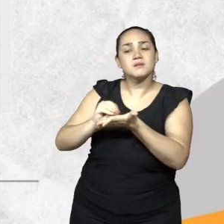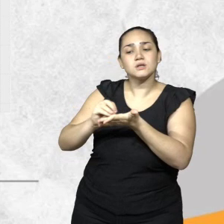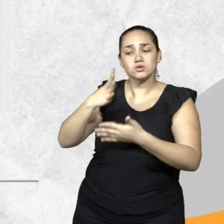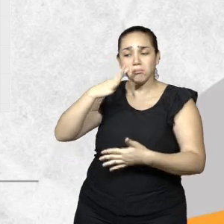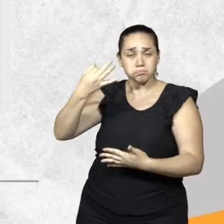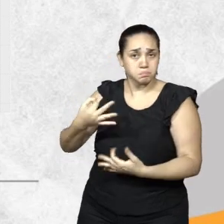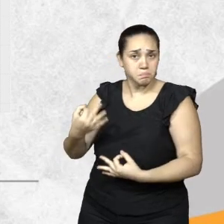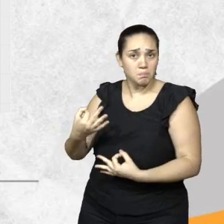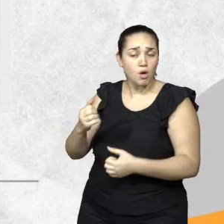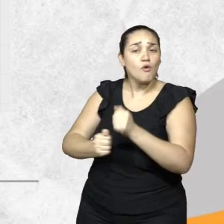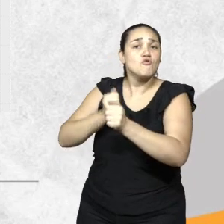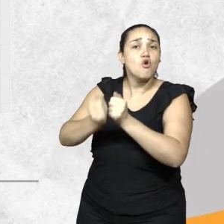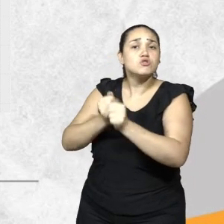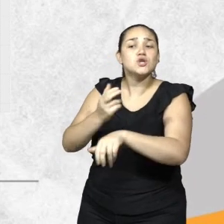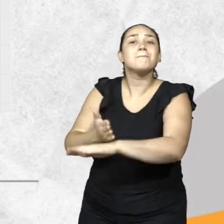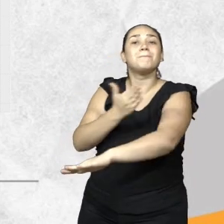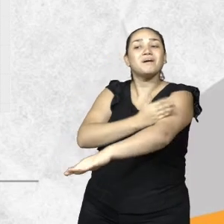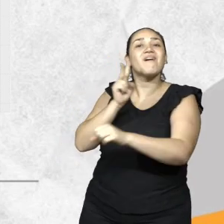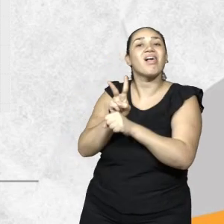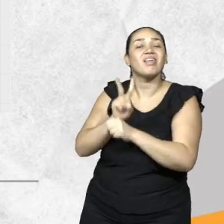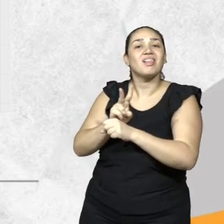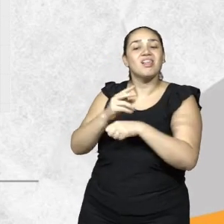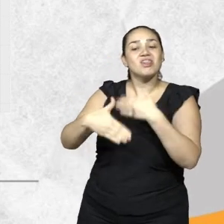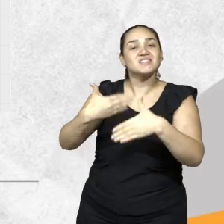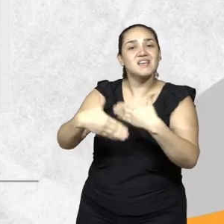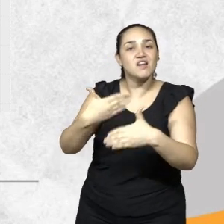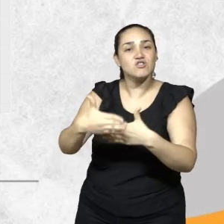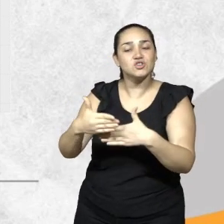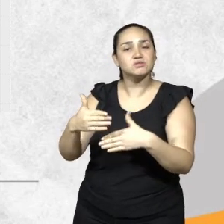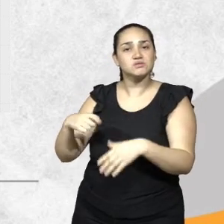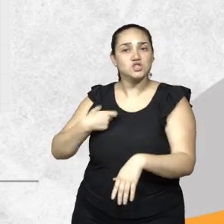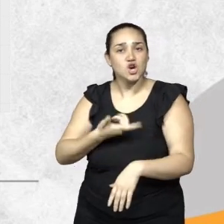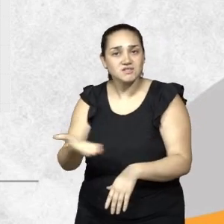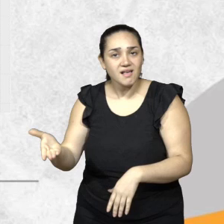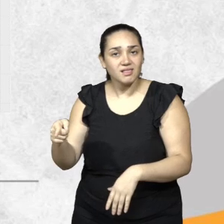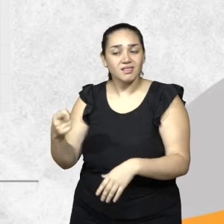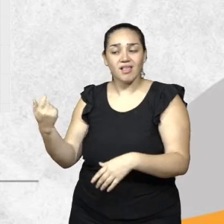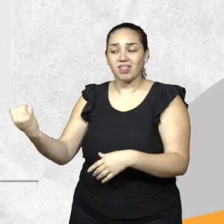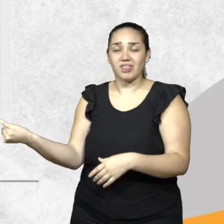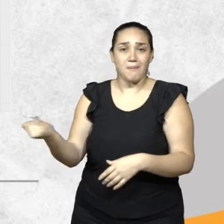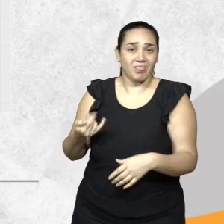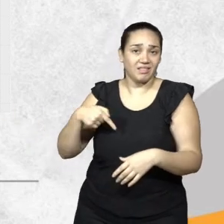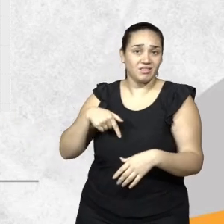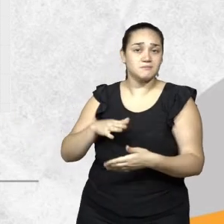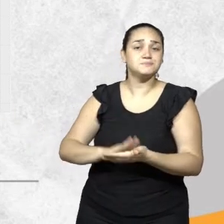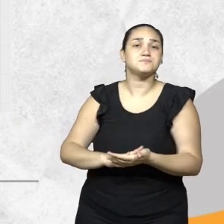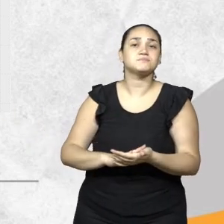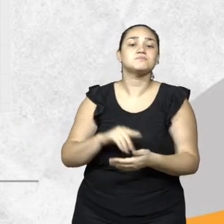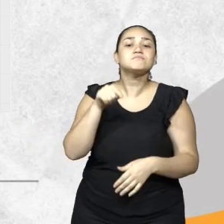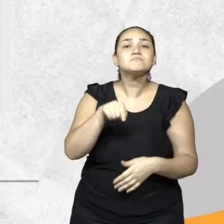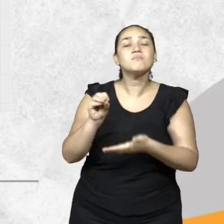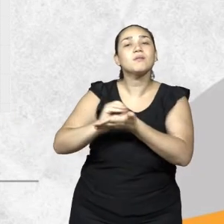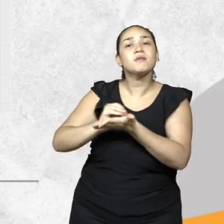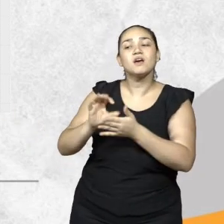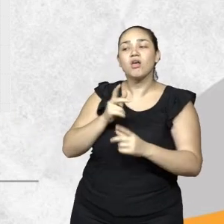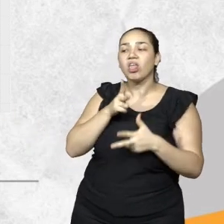su función de prevenir que el desarrollo del objeto social del demandante generara daños ambientales. Aquí la administración le